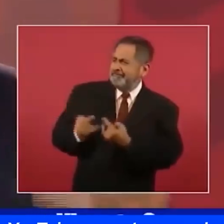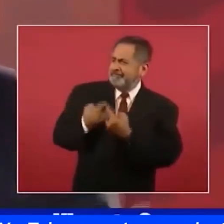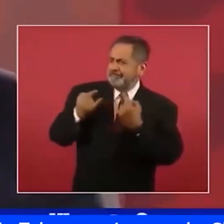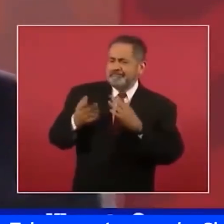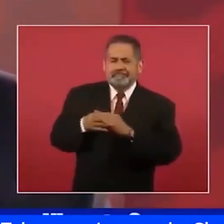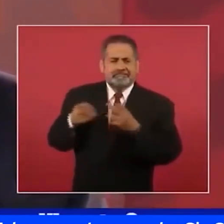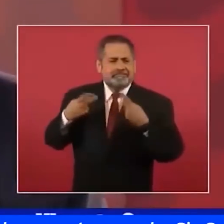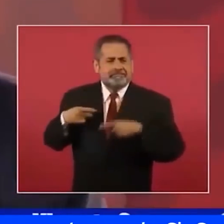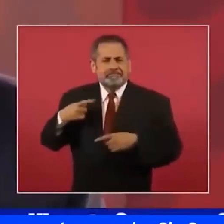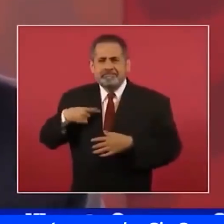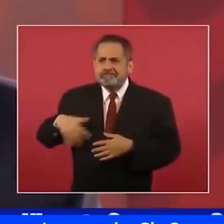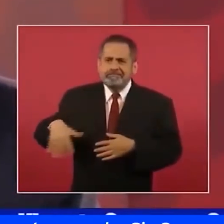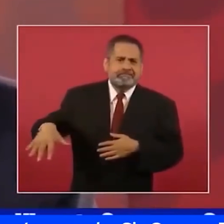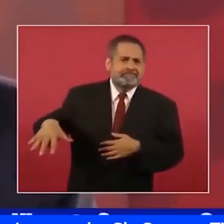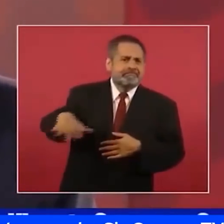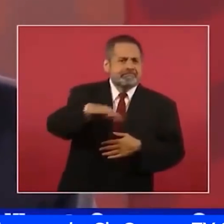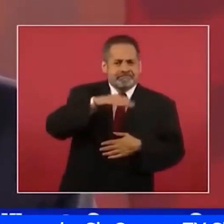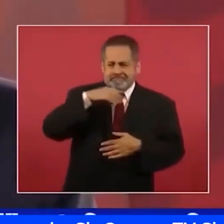nuestro pueblo,